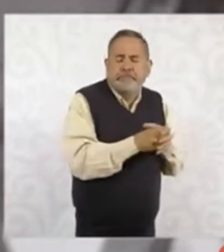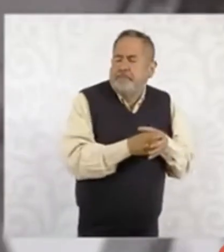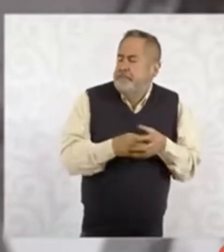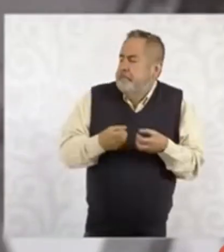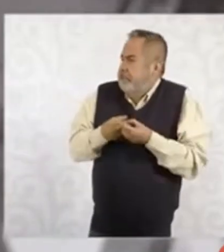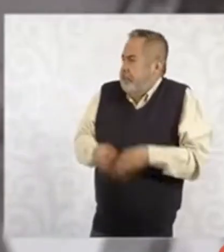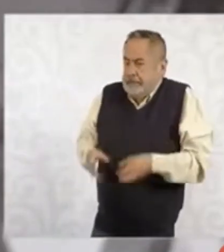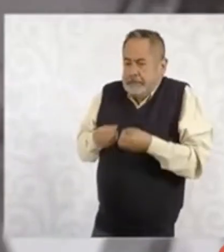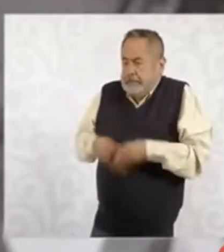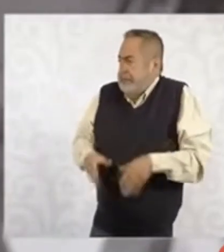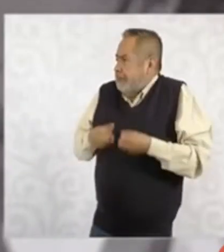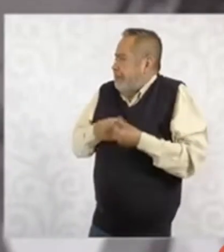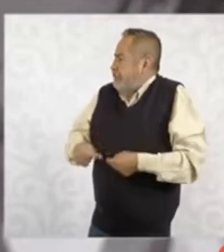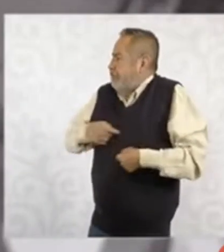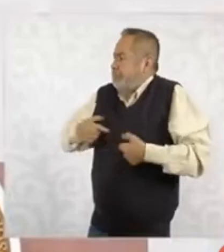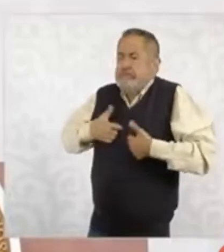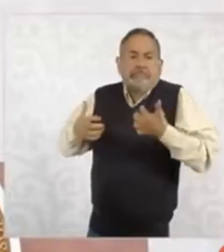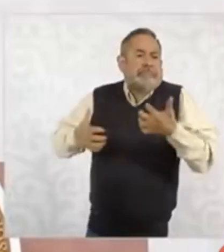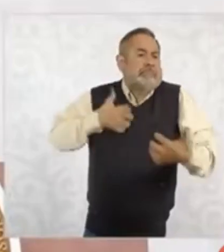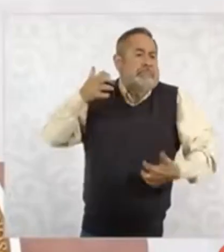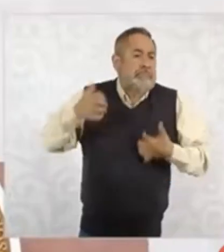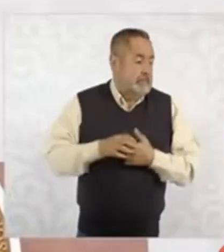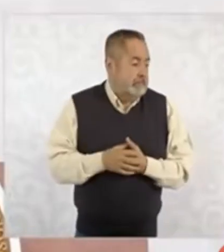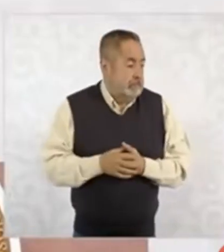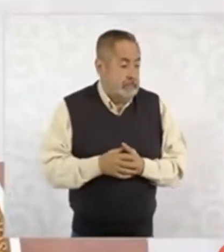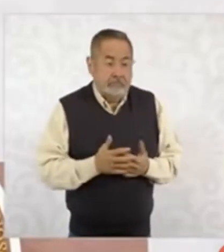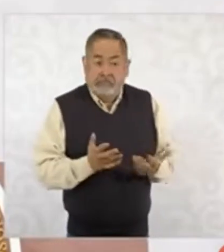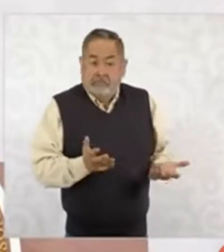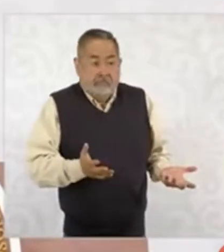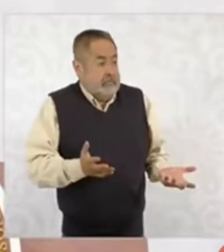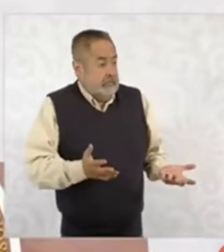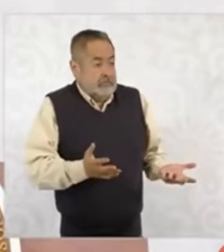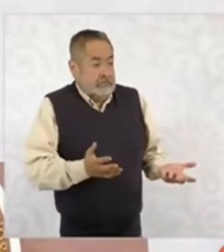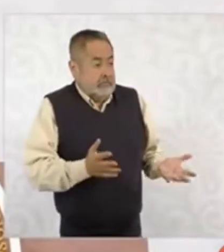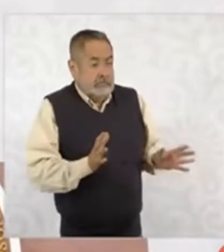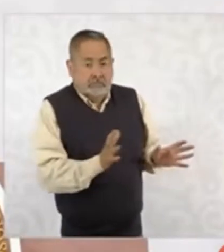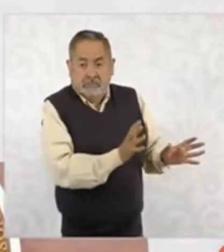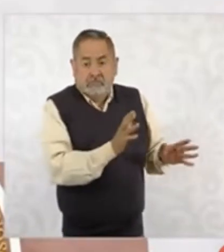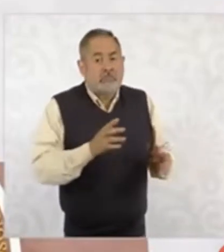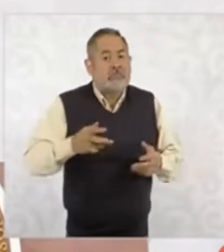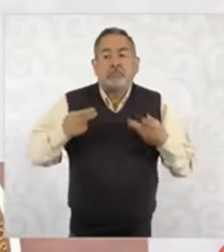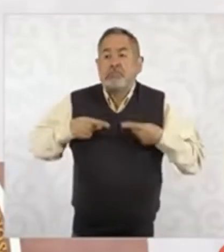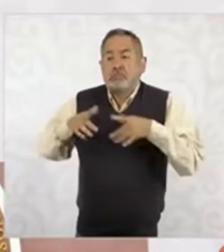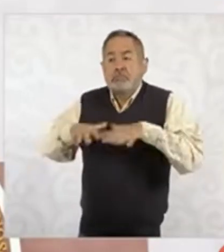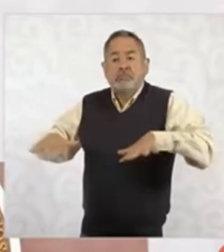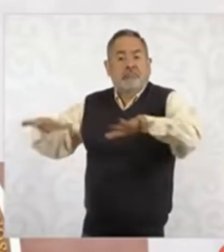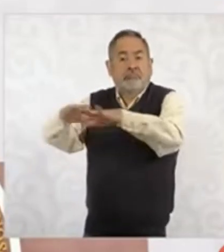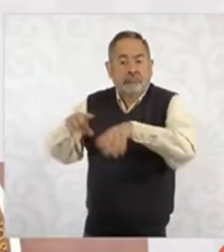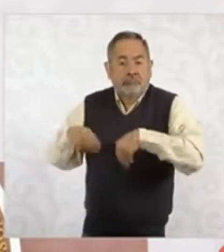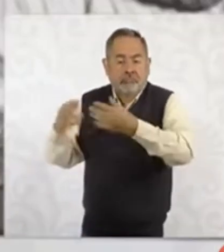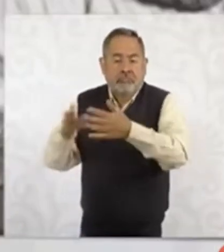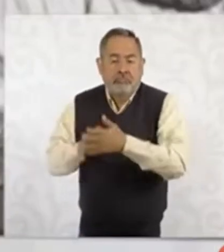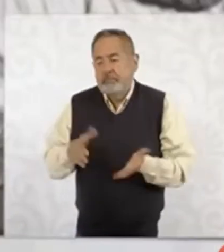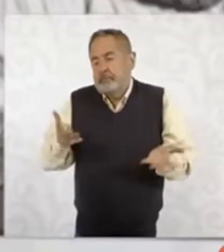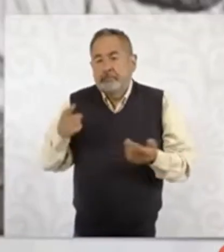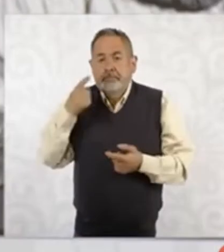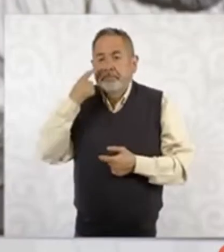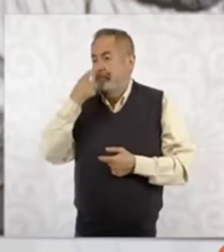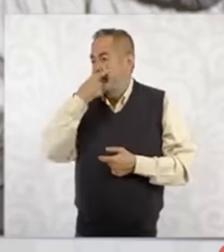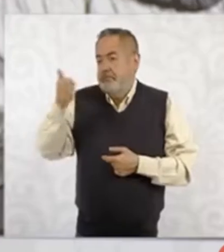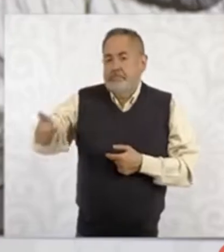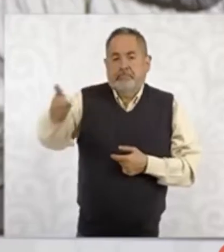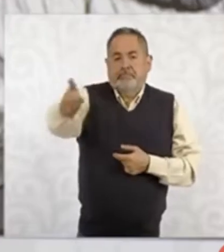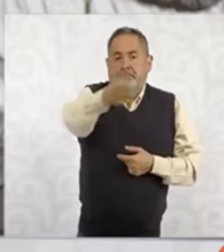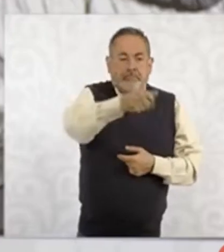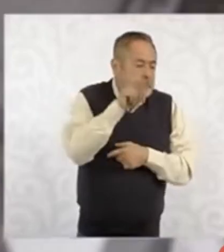los privilegios. Entonces, por eso, cada quien que vea el canal de su